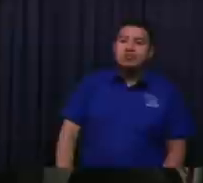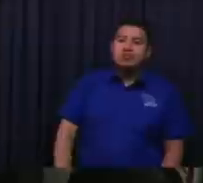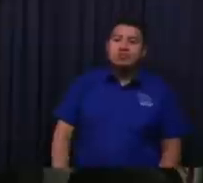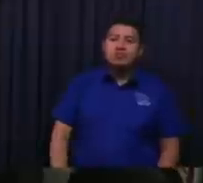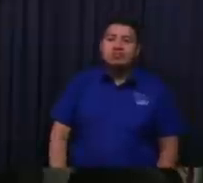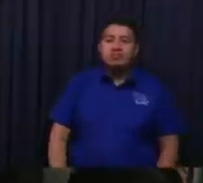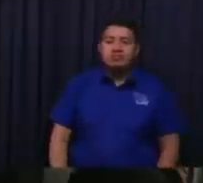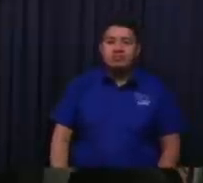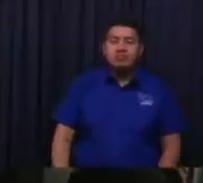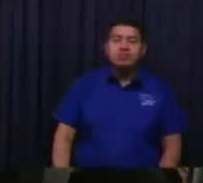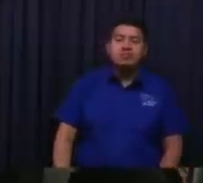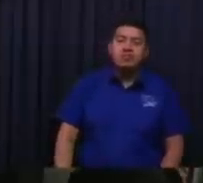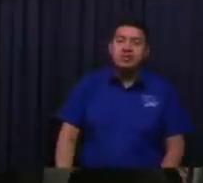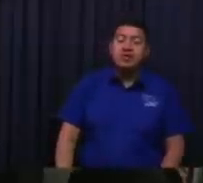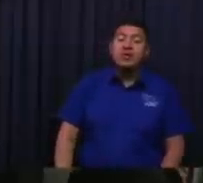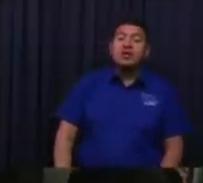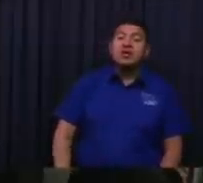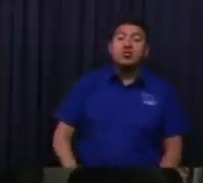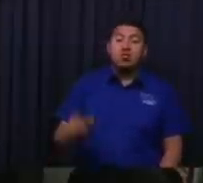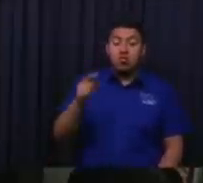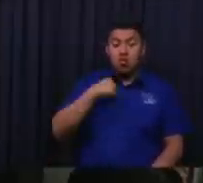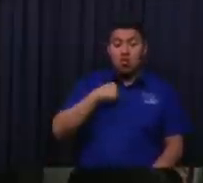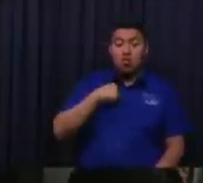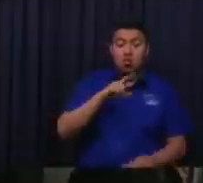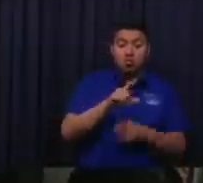aquel. Ay, ahí está aquel, no la había visto.